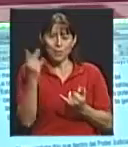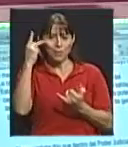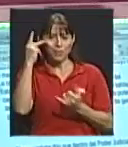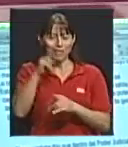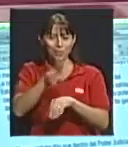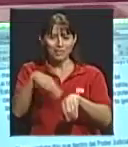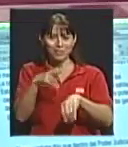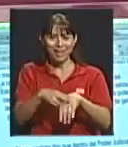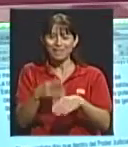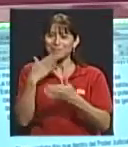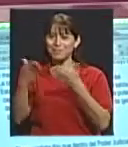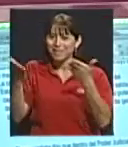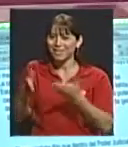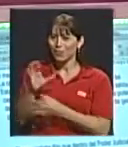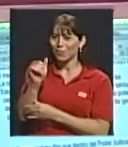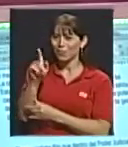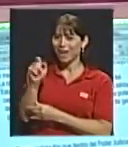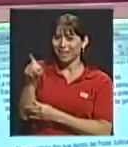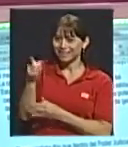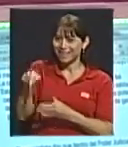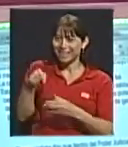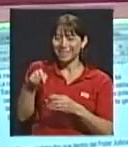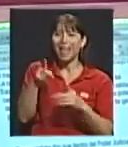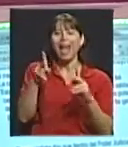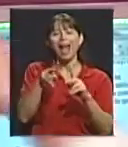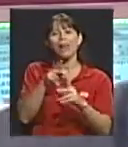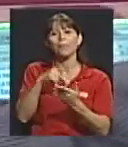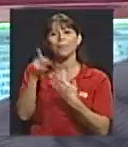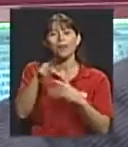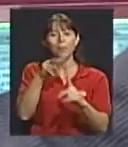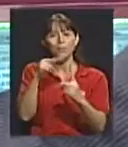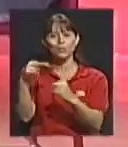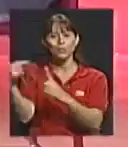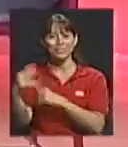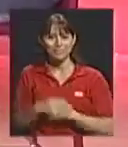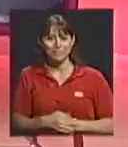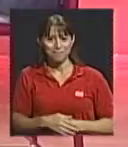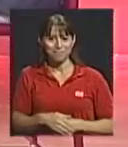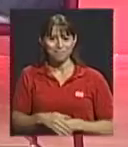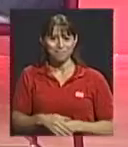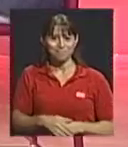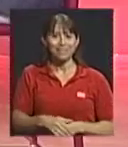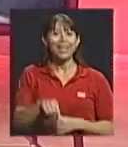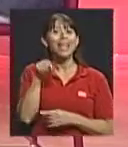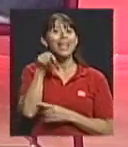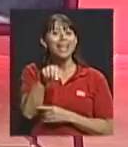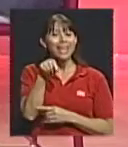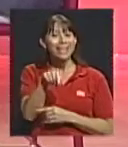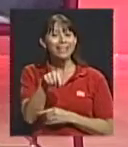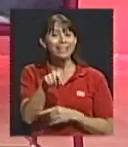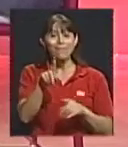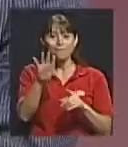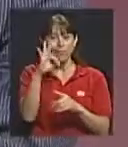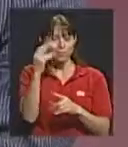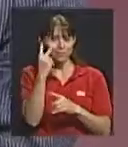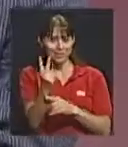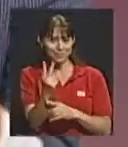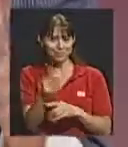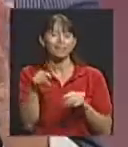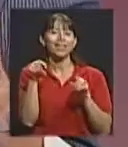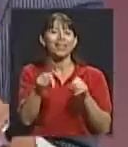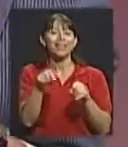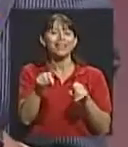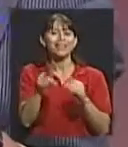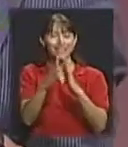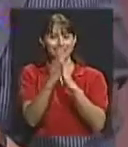nacional bienvenido Alex aquí a puntos de vista Muchas gracias por este es el libro apuntes para gobernar bien y este es el libro del cual